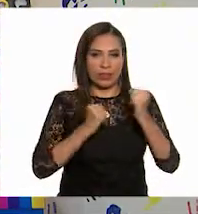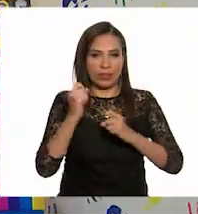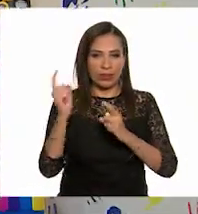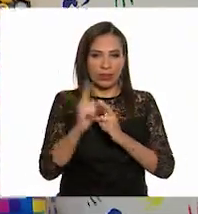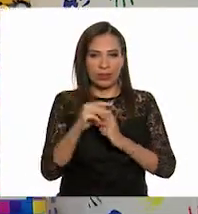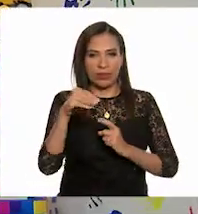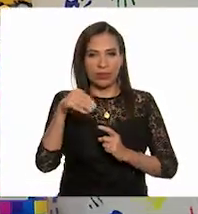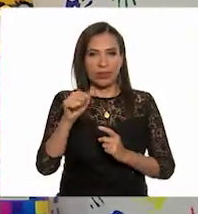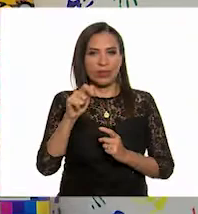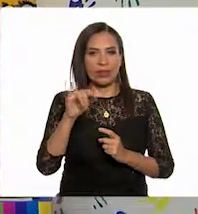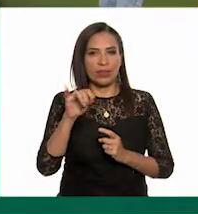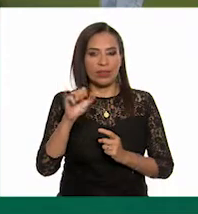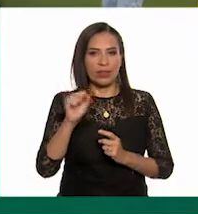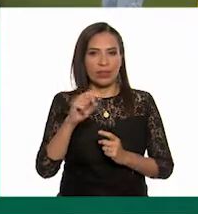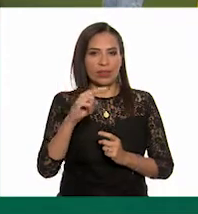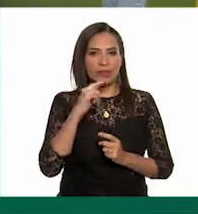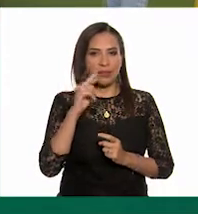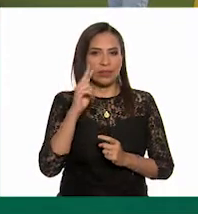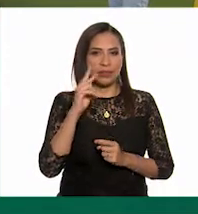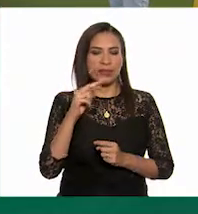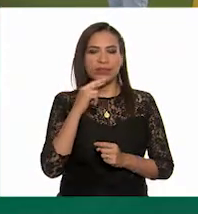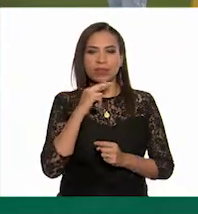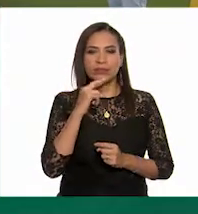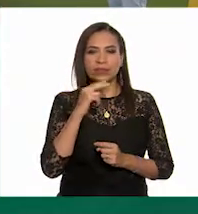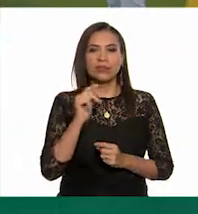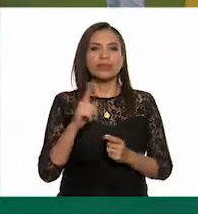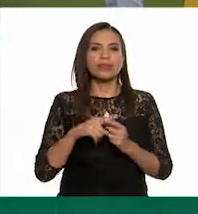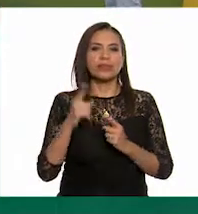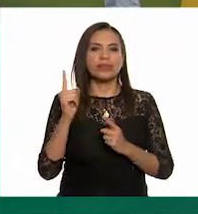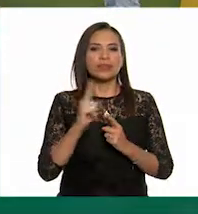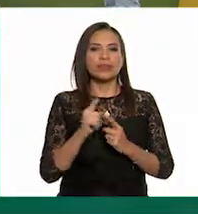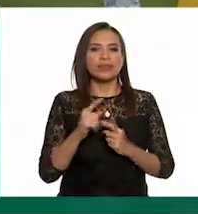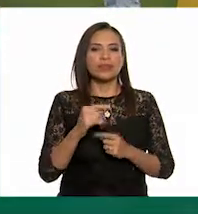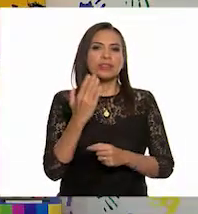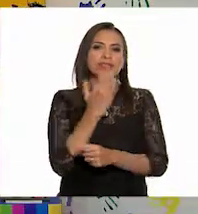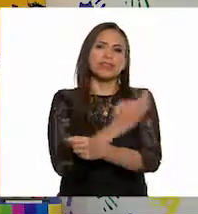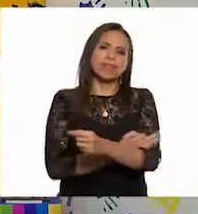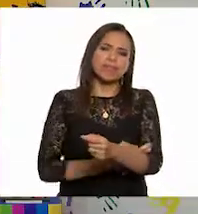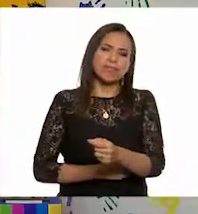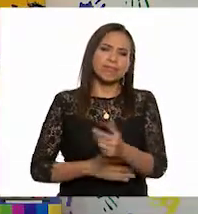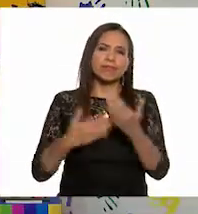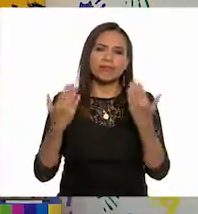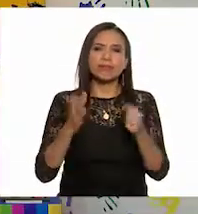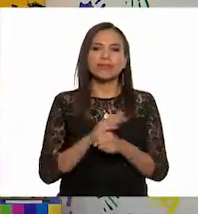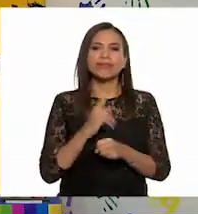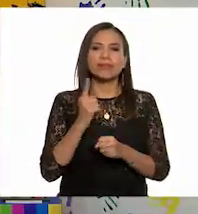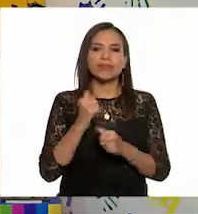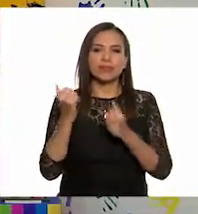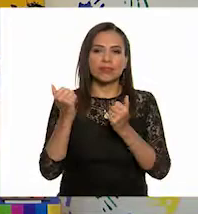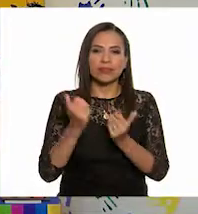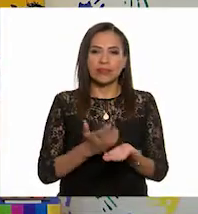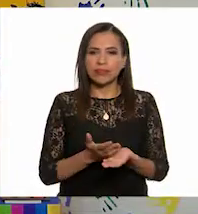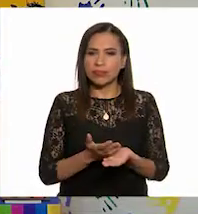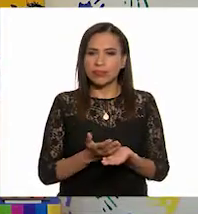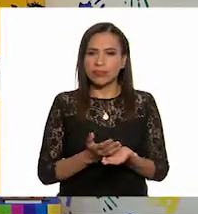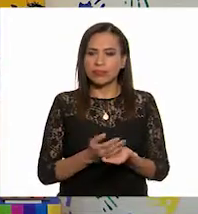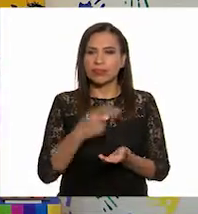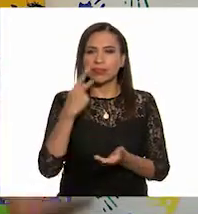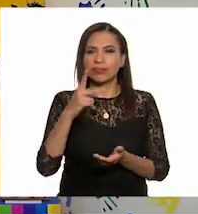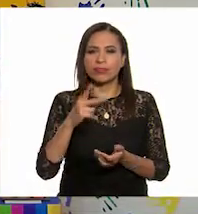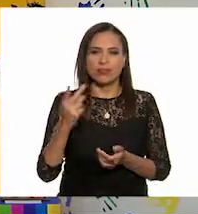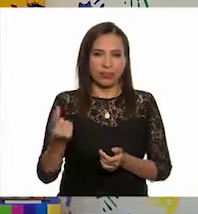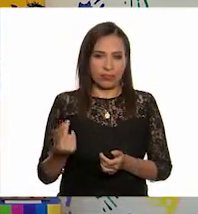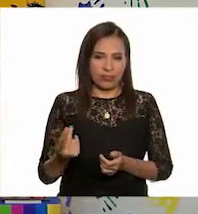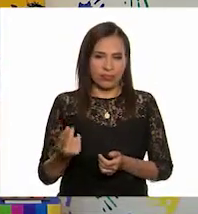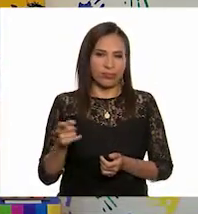Matías. ¡Oh! ¡Tú estás siguiendo el cuento! Muy bien, Matías, muy bien. ¿Quién llegó tarde? Porque traía su